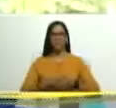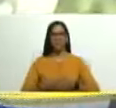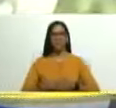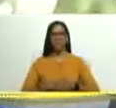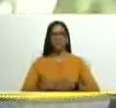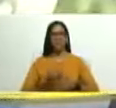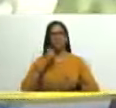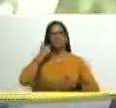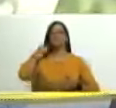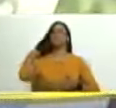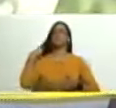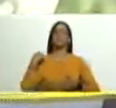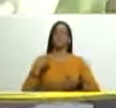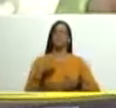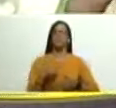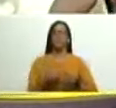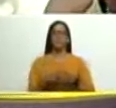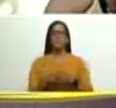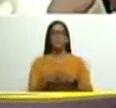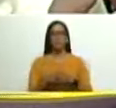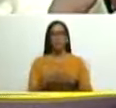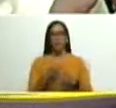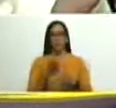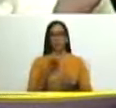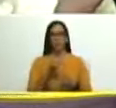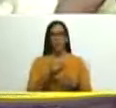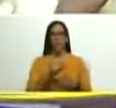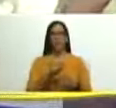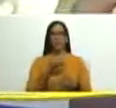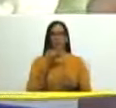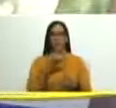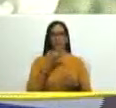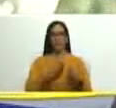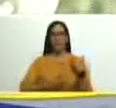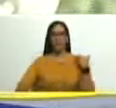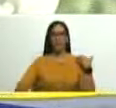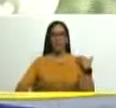presidente. Primeramente, buenas tardes, presidente